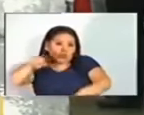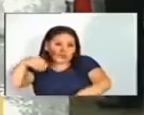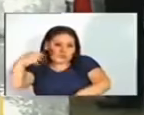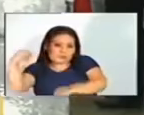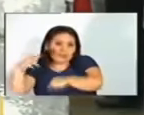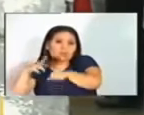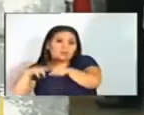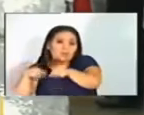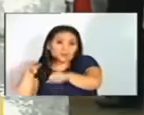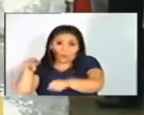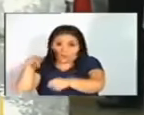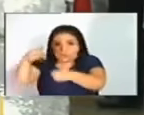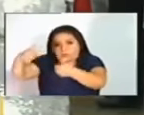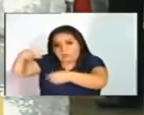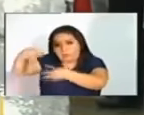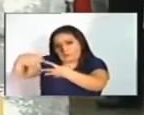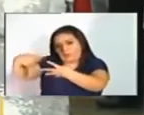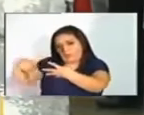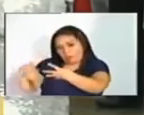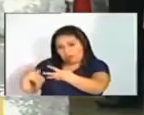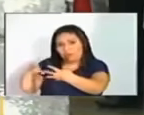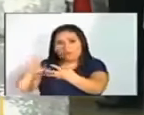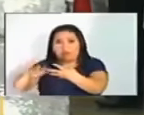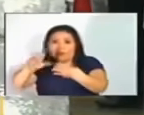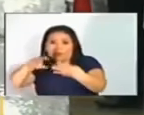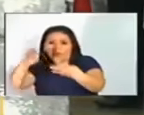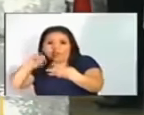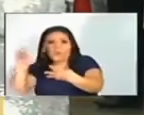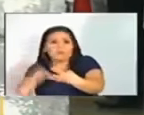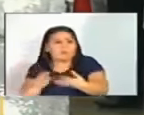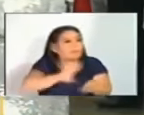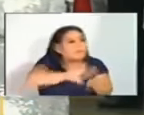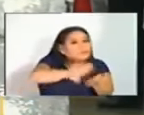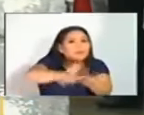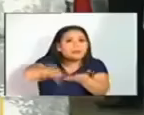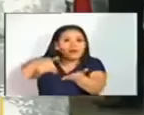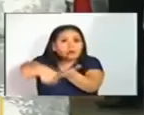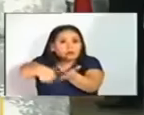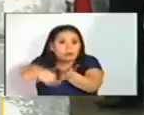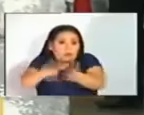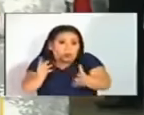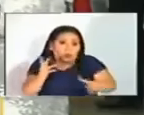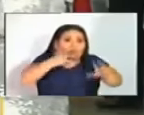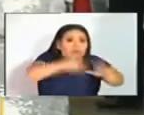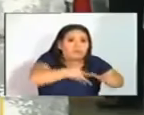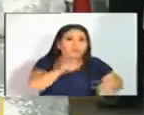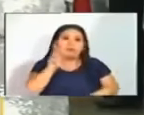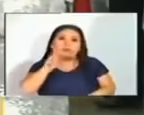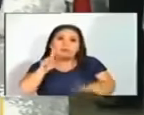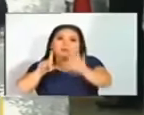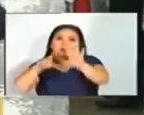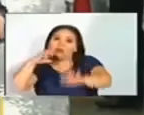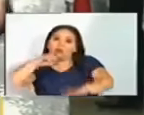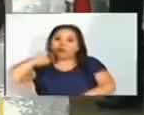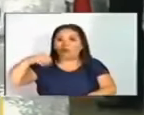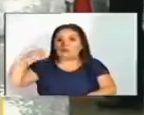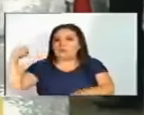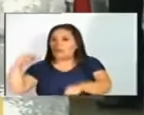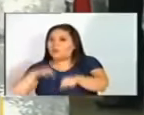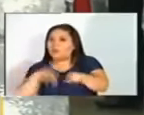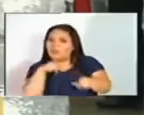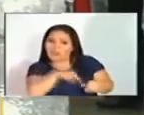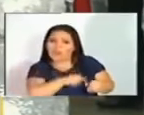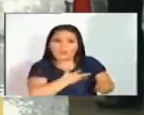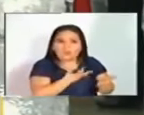de los cuales por su propio decreto, el 30% se va para las alcaldías, quedándole al gobierno 260 millones, de los